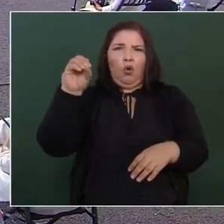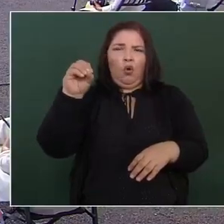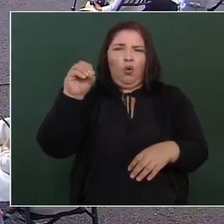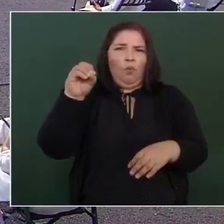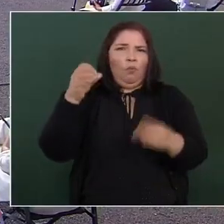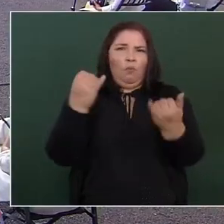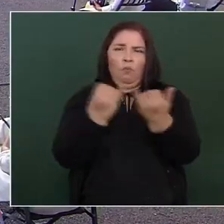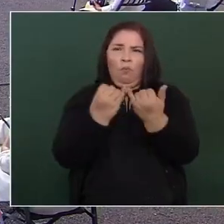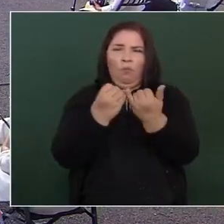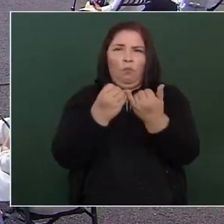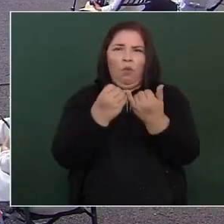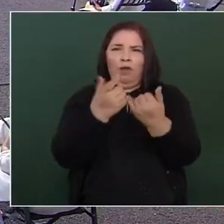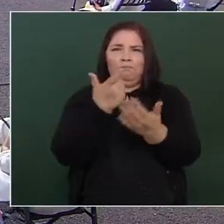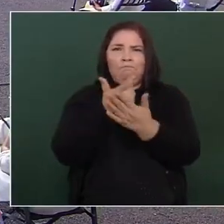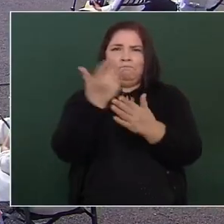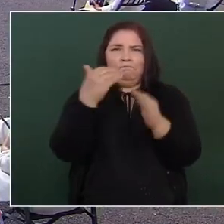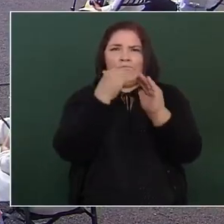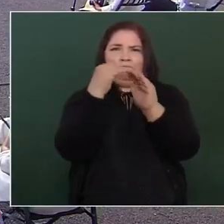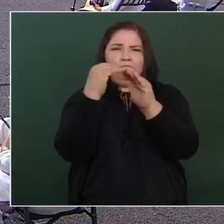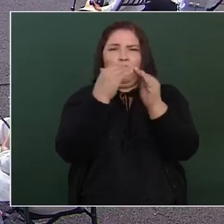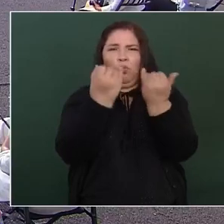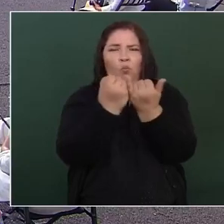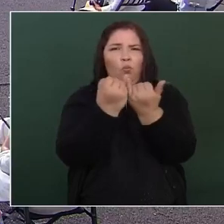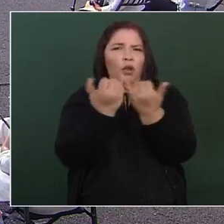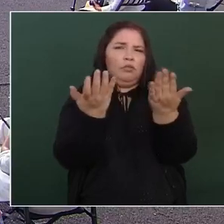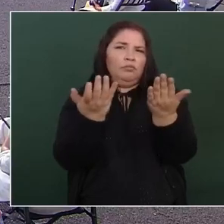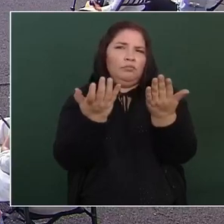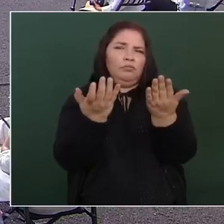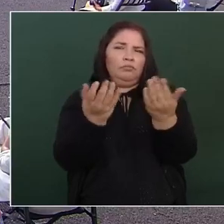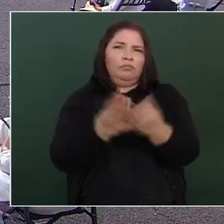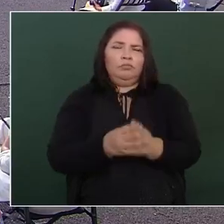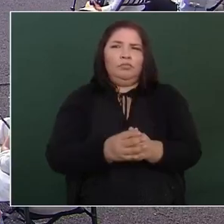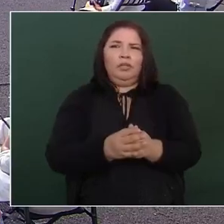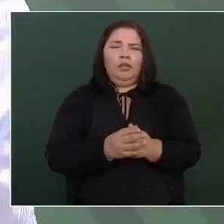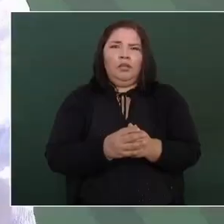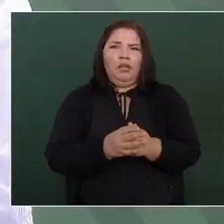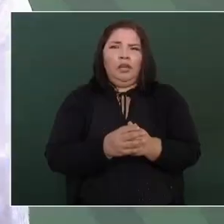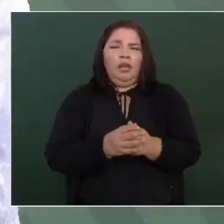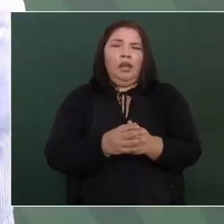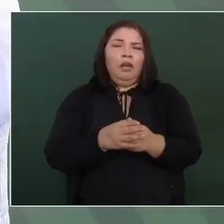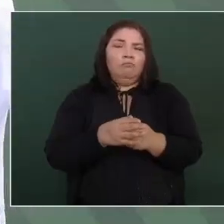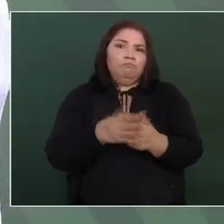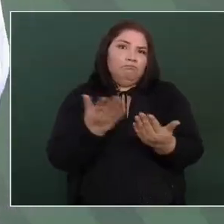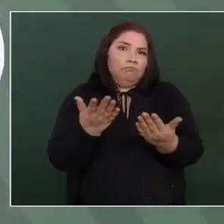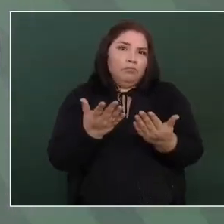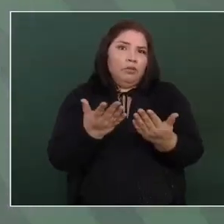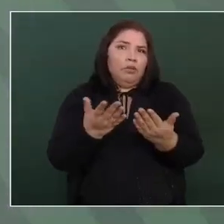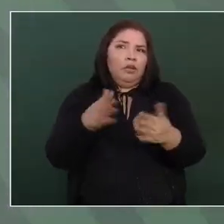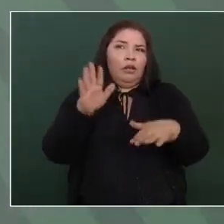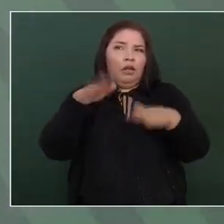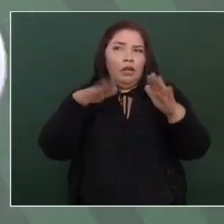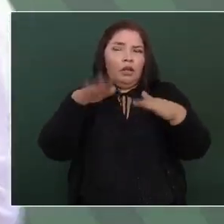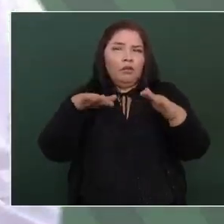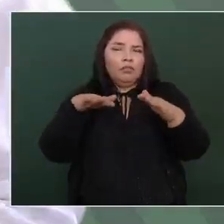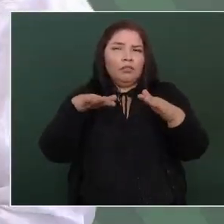En los últimos tiempos incluso se llegó a que